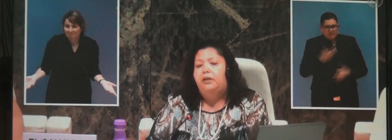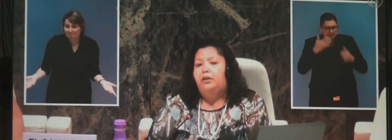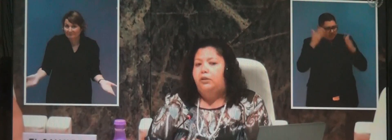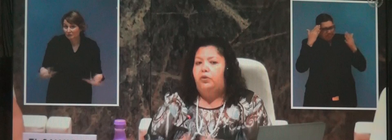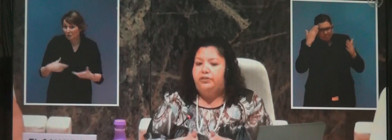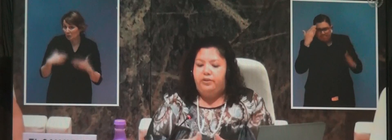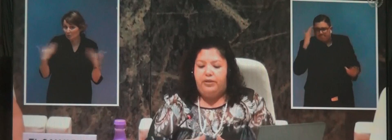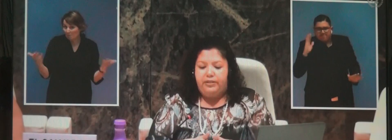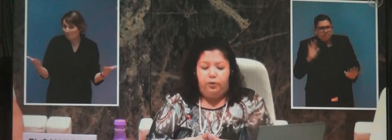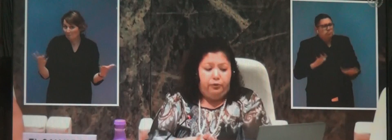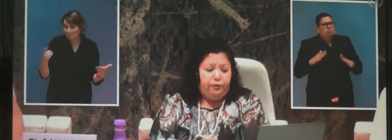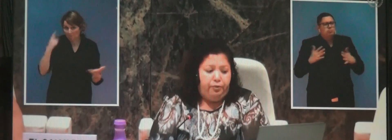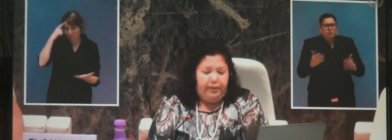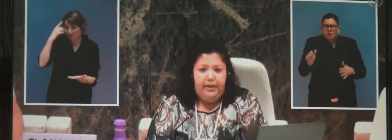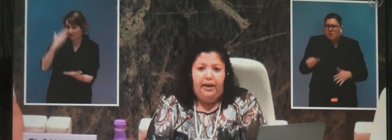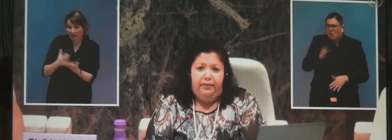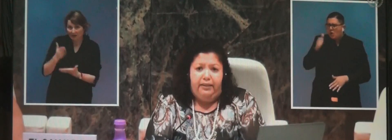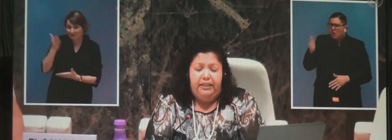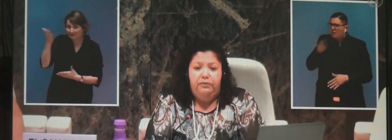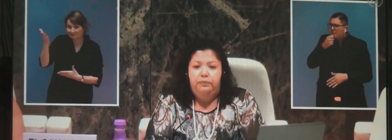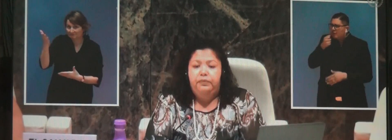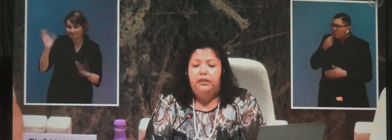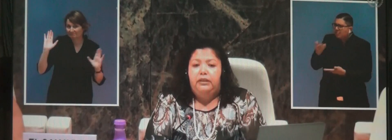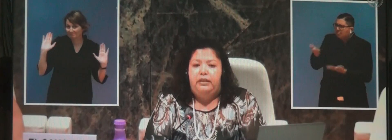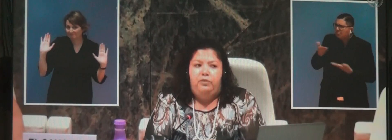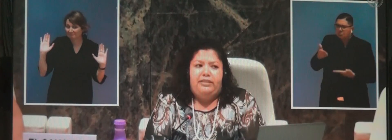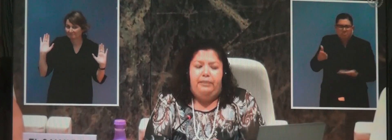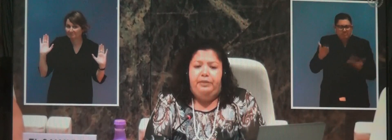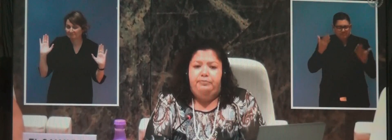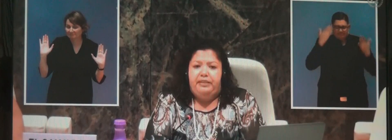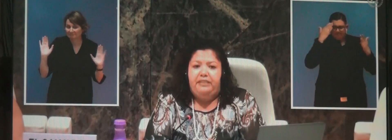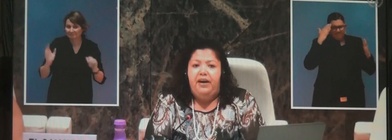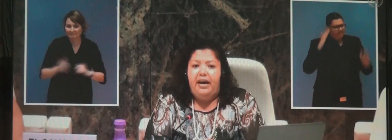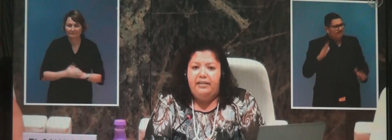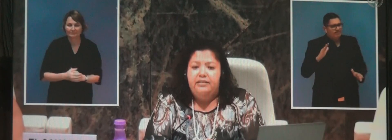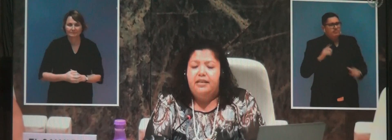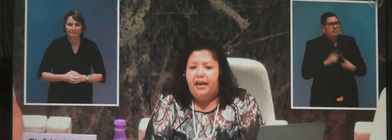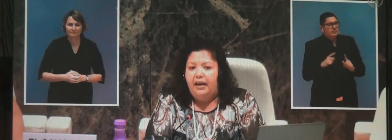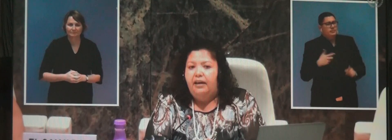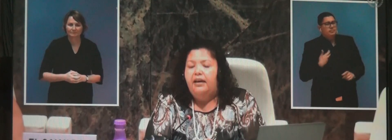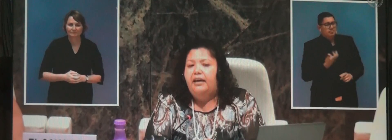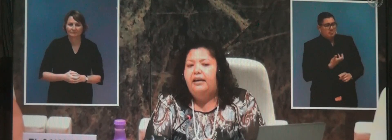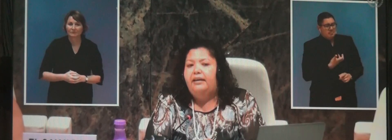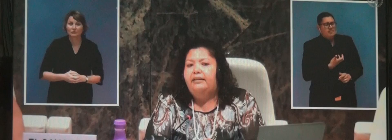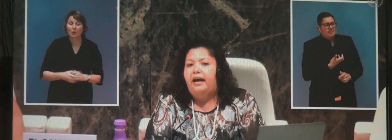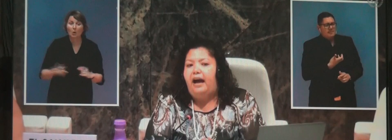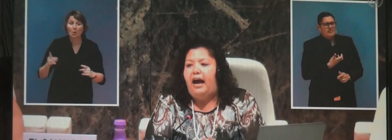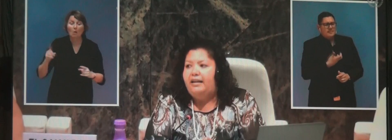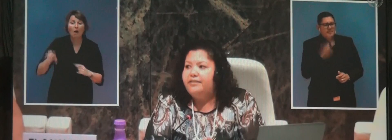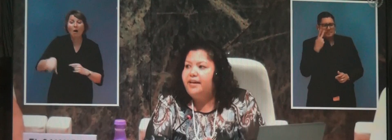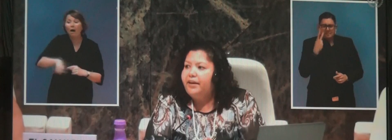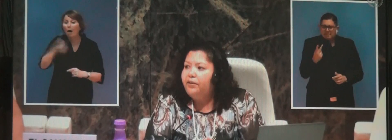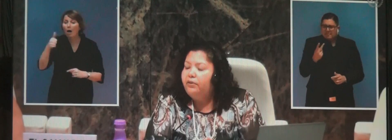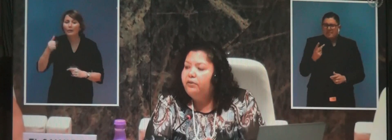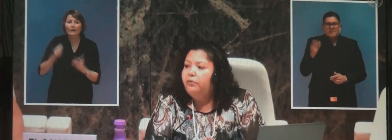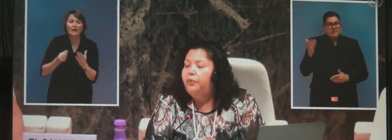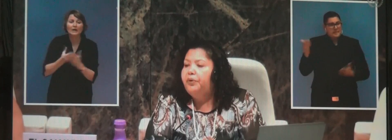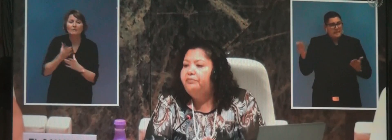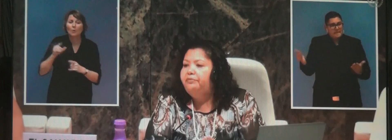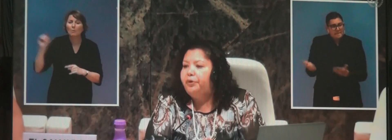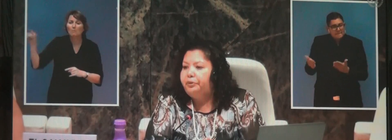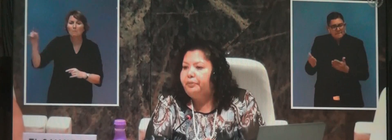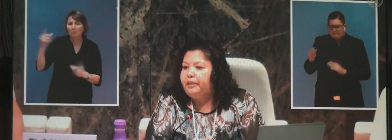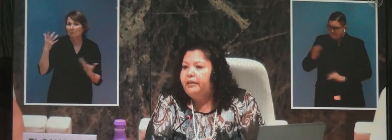qué no quisieron hacer otro informe alternativo. De nuestra perspectiva es que al hacerlo